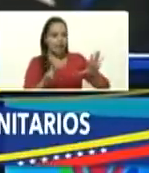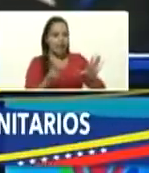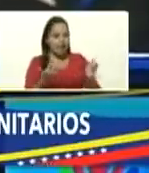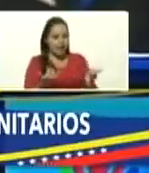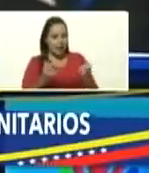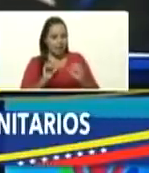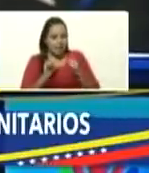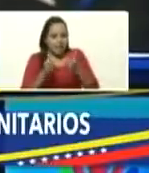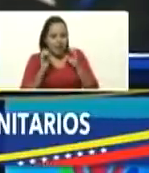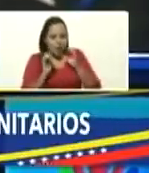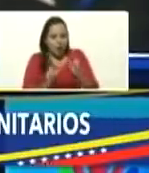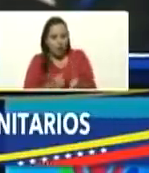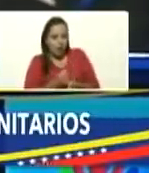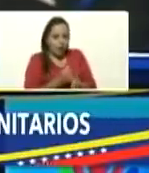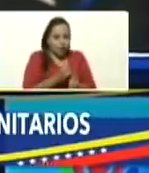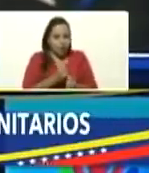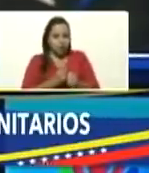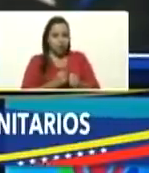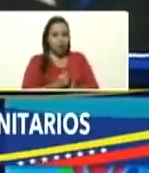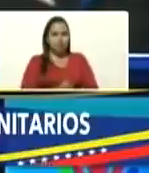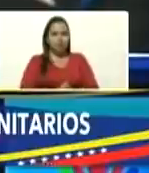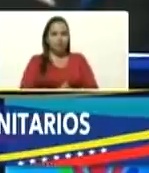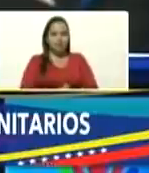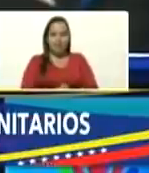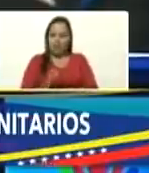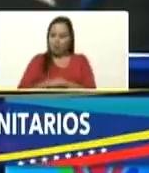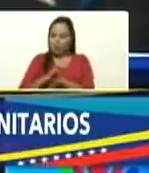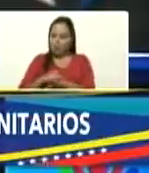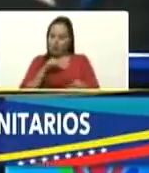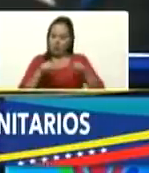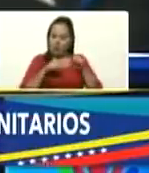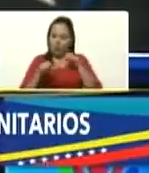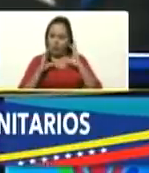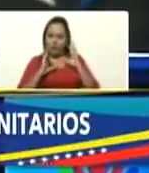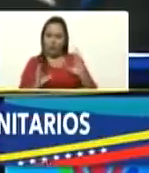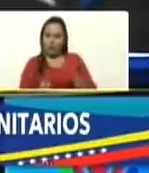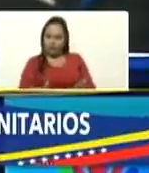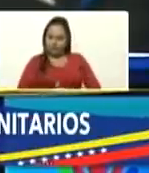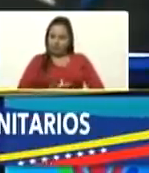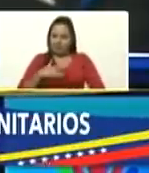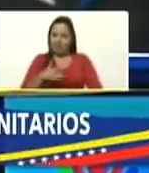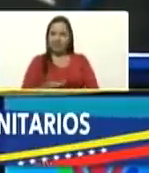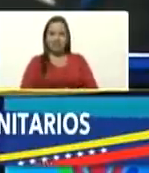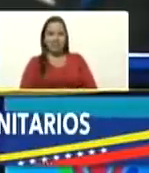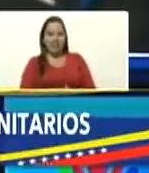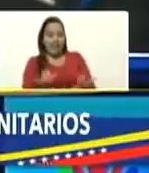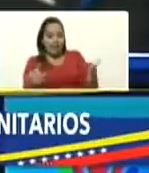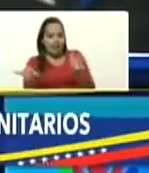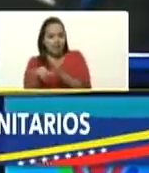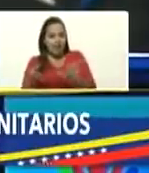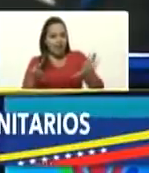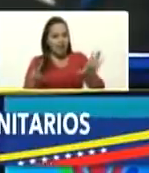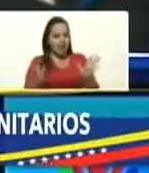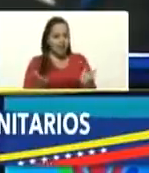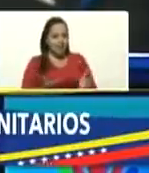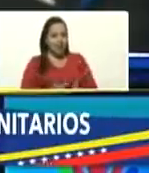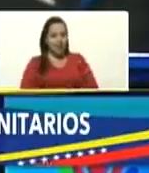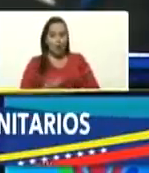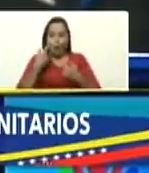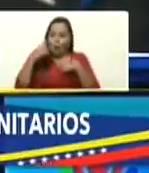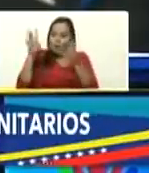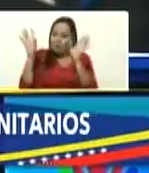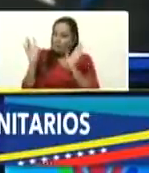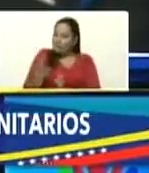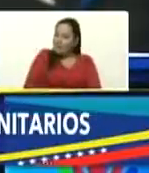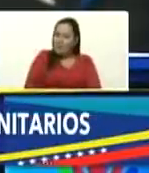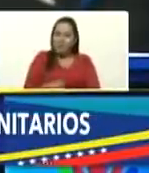sabes. A moverse. Y tú, bueno, ¿y por qué el cuerpo se está moviendo así? ¿Por qué? Que son las 7. Coño, no puede